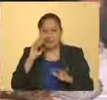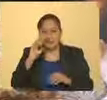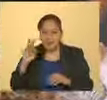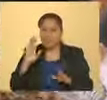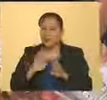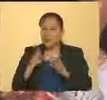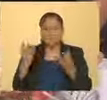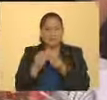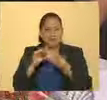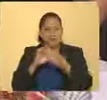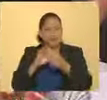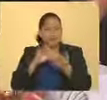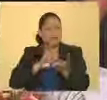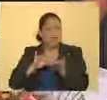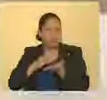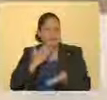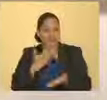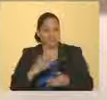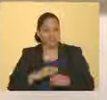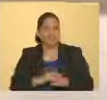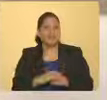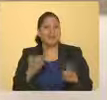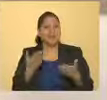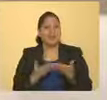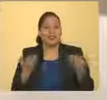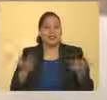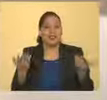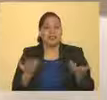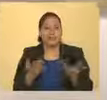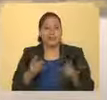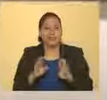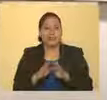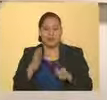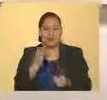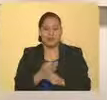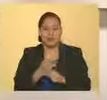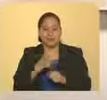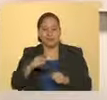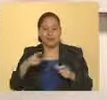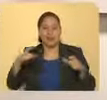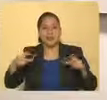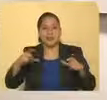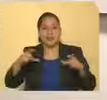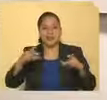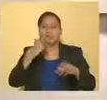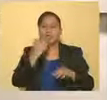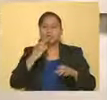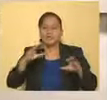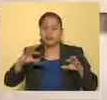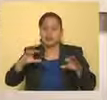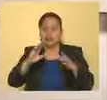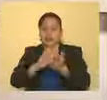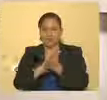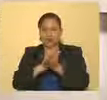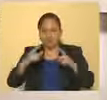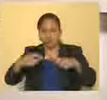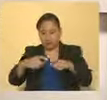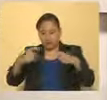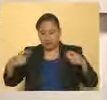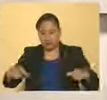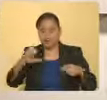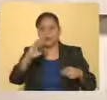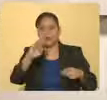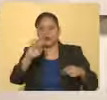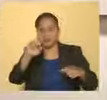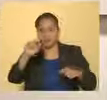buen equipo? No, hombre. Entonces, acá lo que todo vamos a hacer... Equipo. Vamos a empezar con nuestras crepas. Ya. Ya casi está